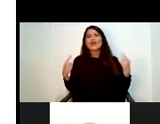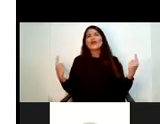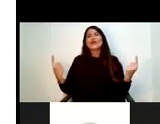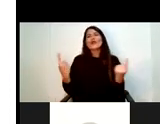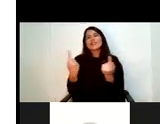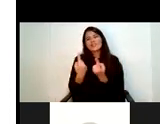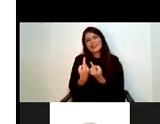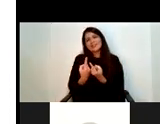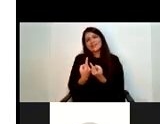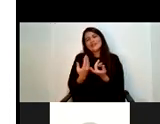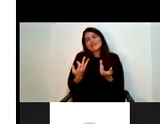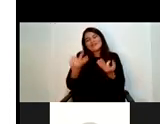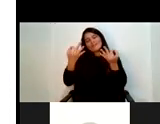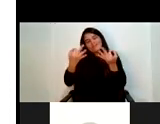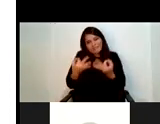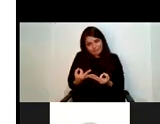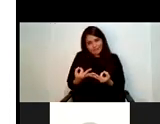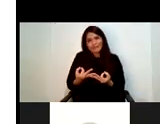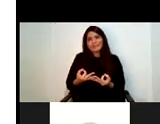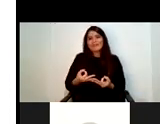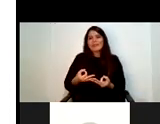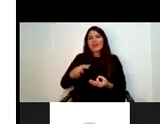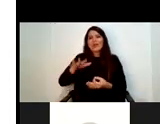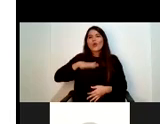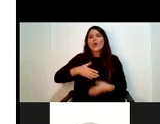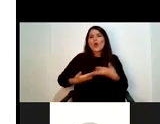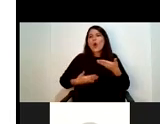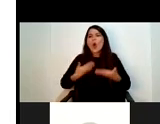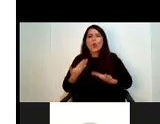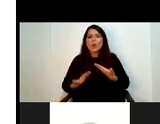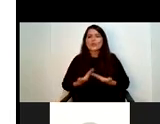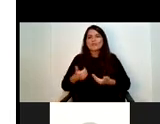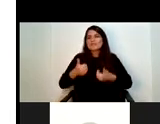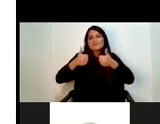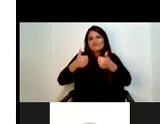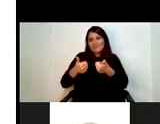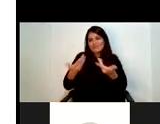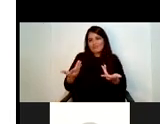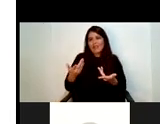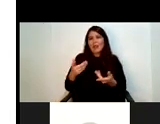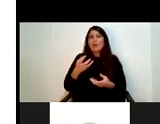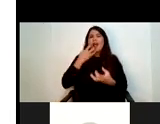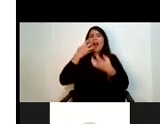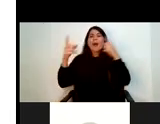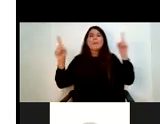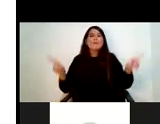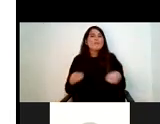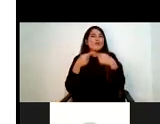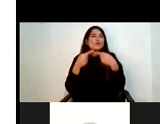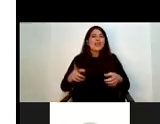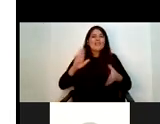está determinando de que esa conducta no es disruptiva porque el contexto es